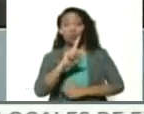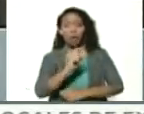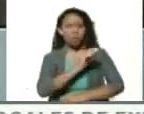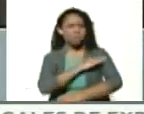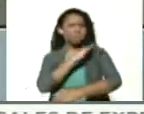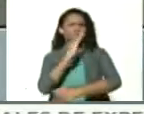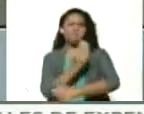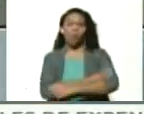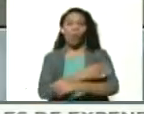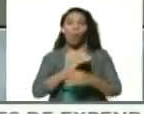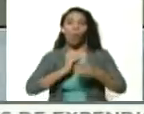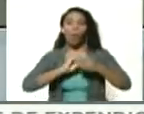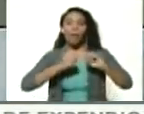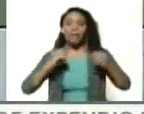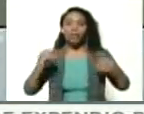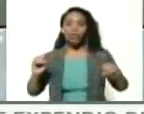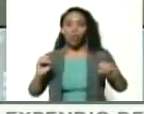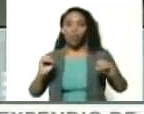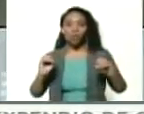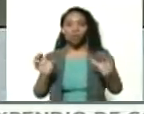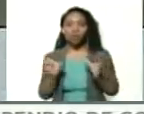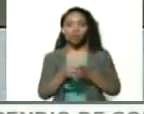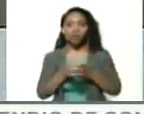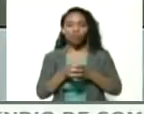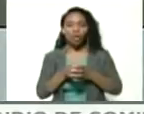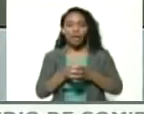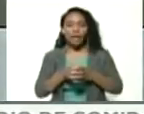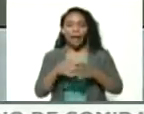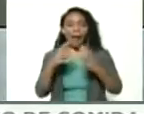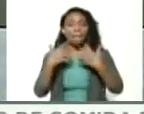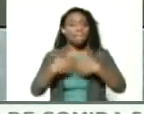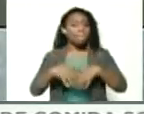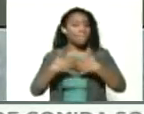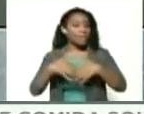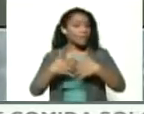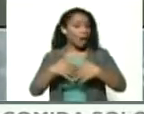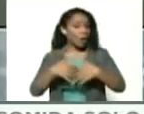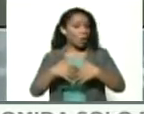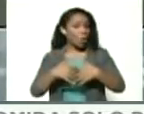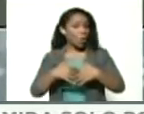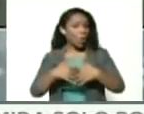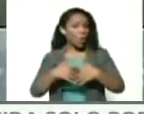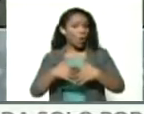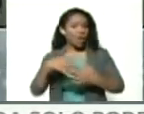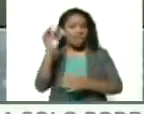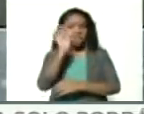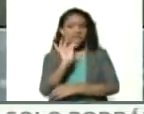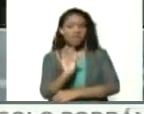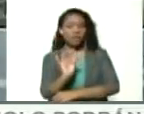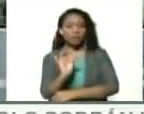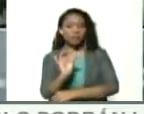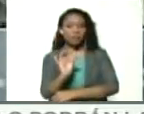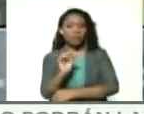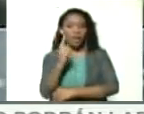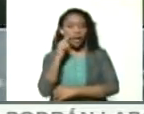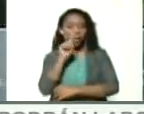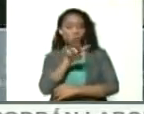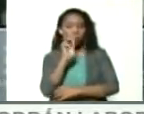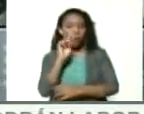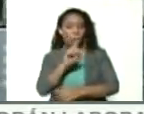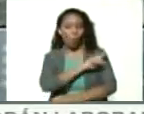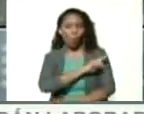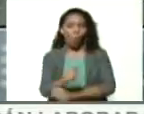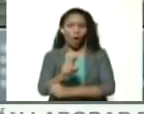poderosa organización, corporación empresarial. Fedecámaras, por orden de Estados